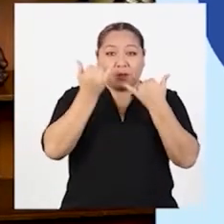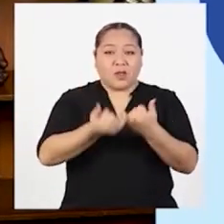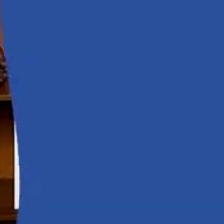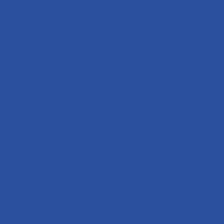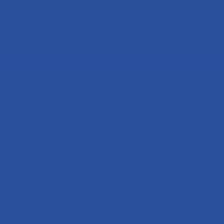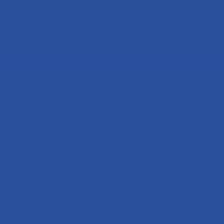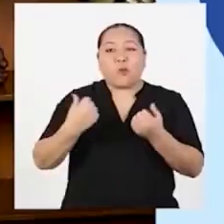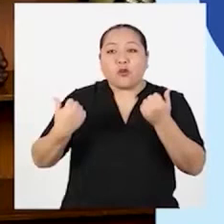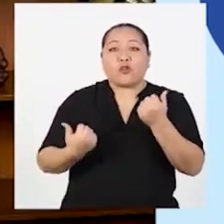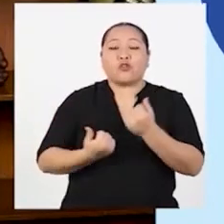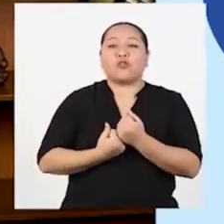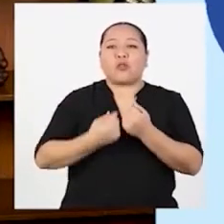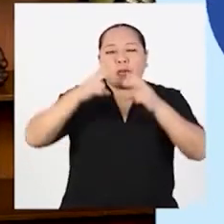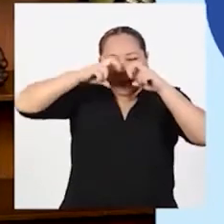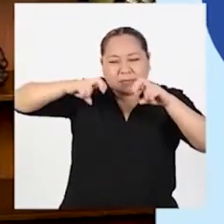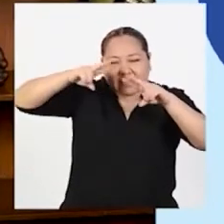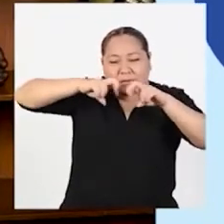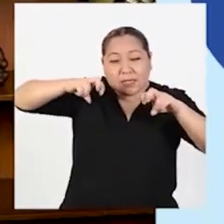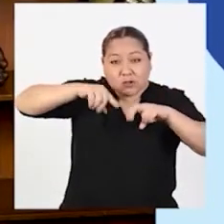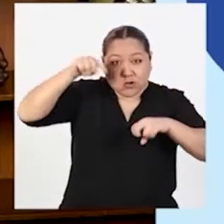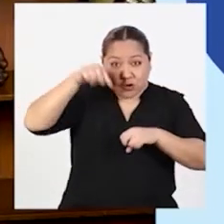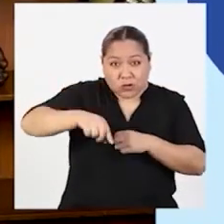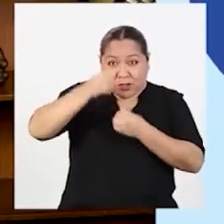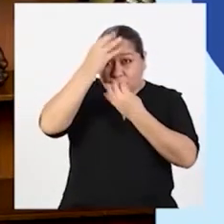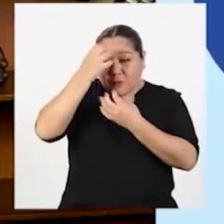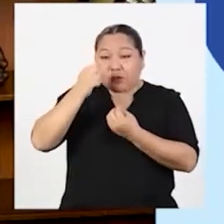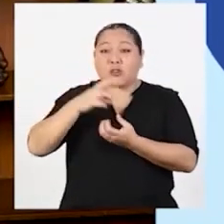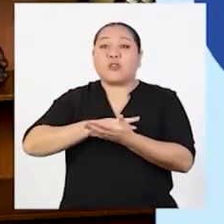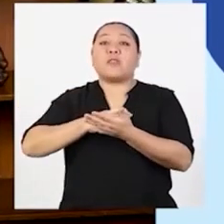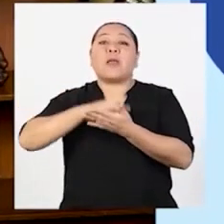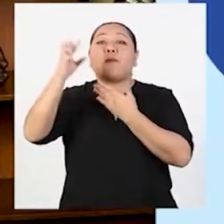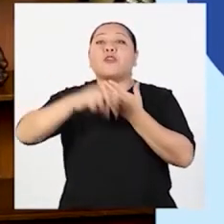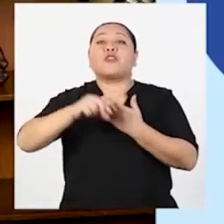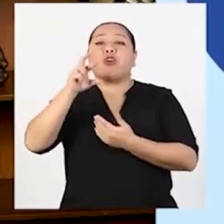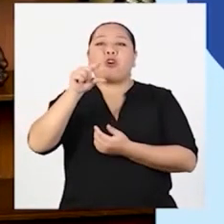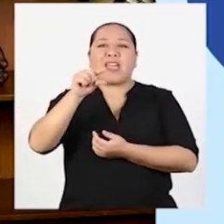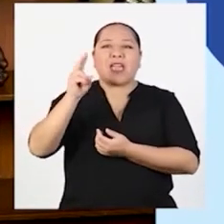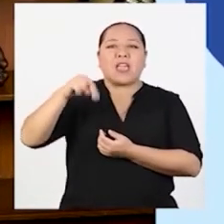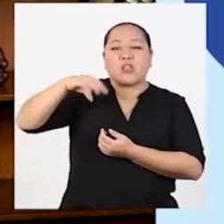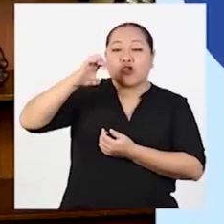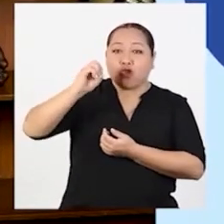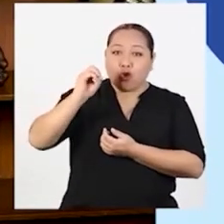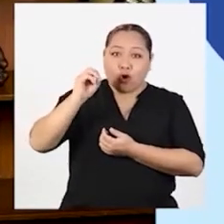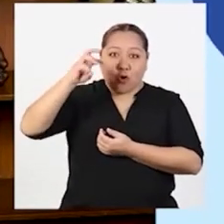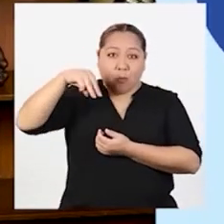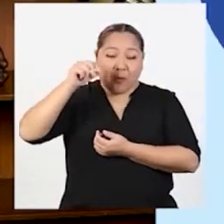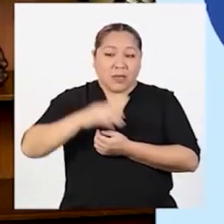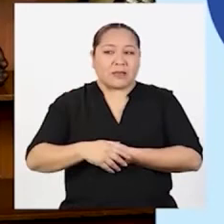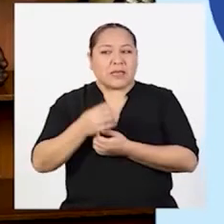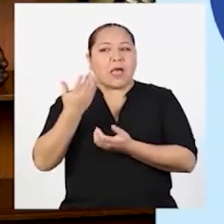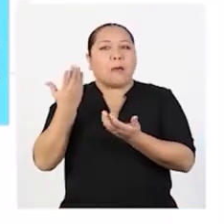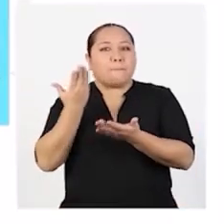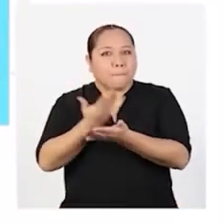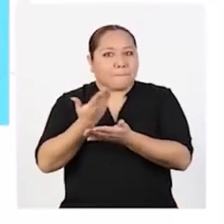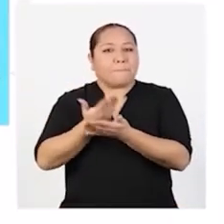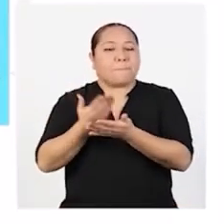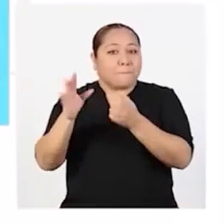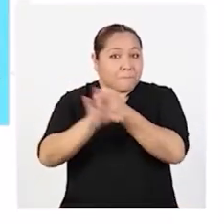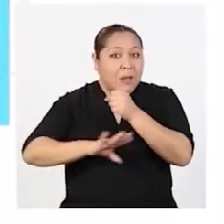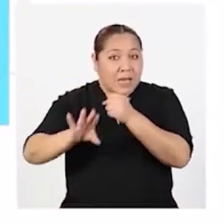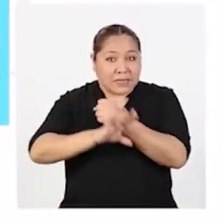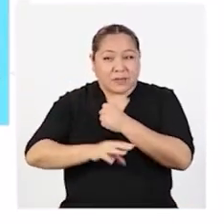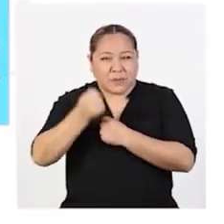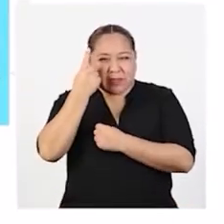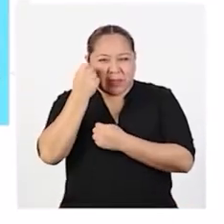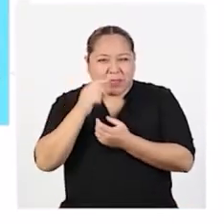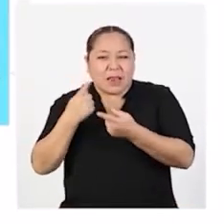nuestra querida promo, y justamente a ellos me quiero dirigir en este momento para brindar las conclusiones del día. Durante el